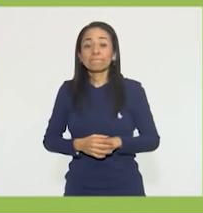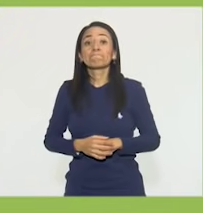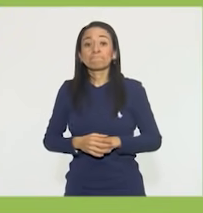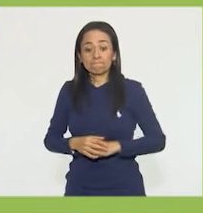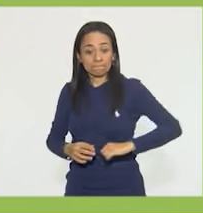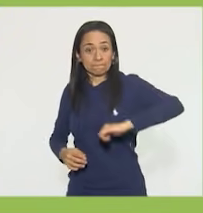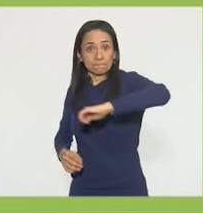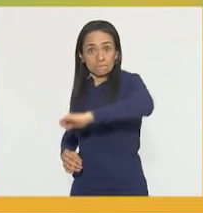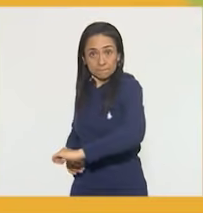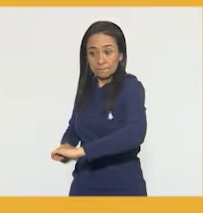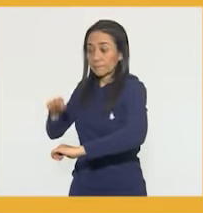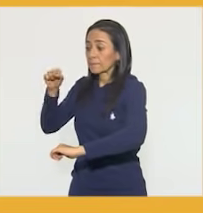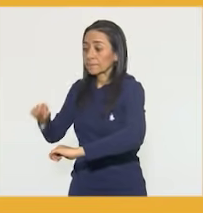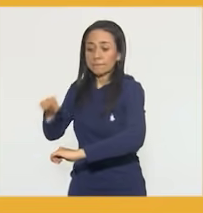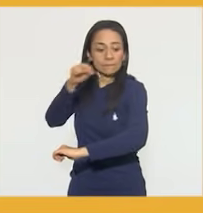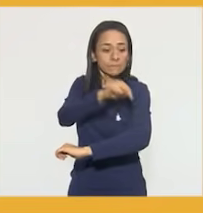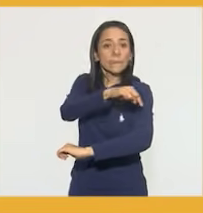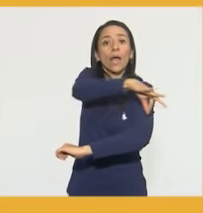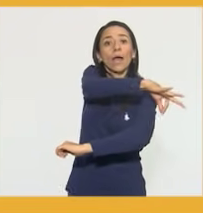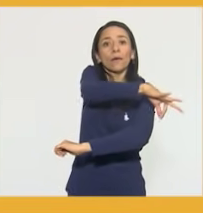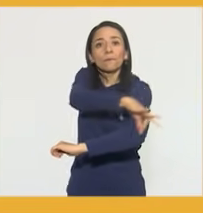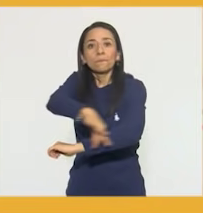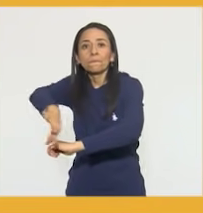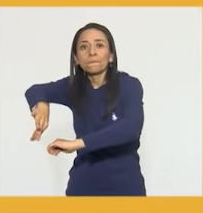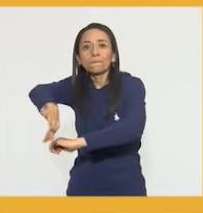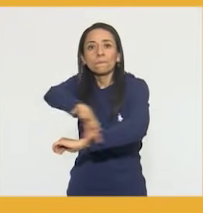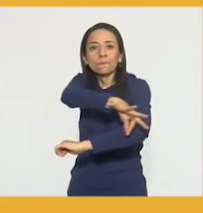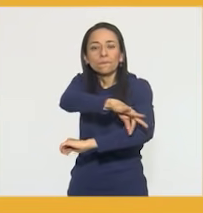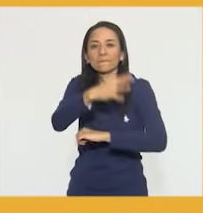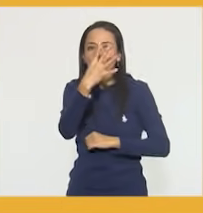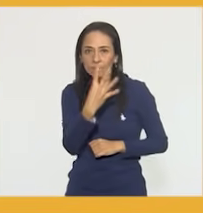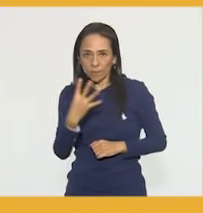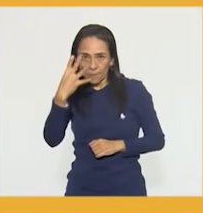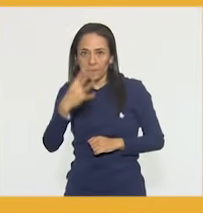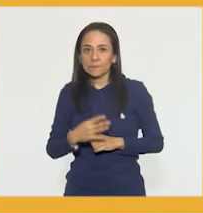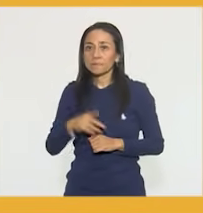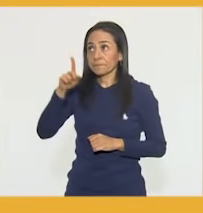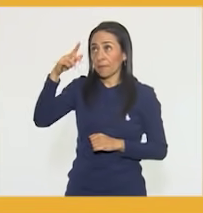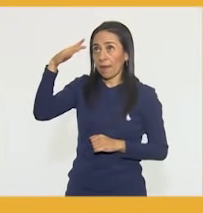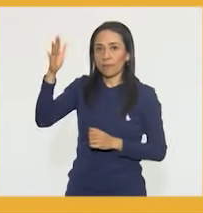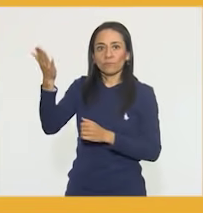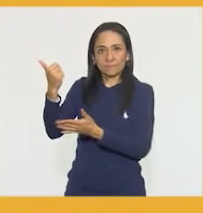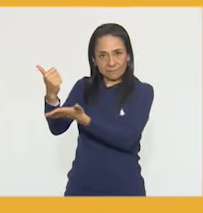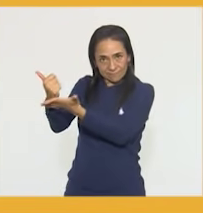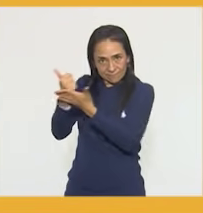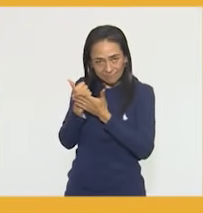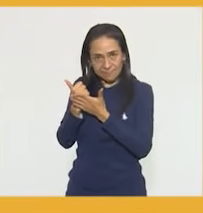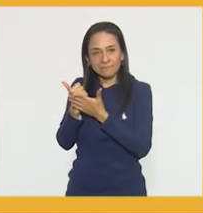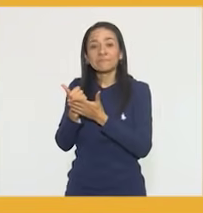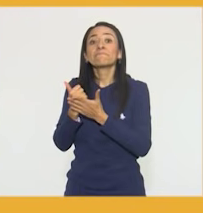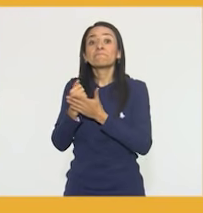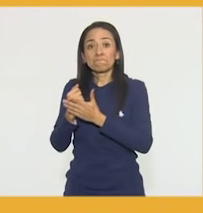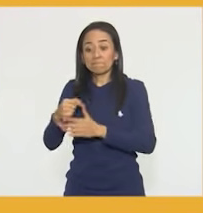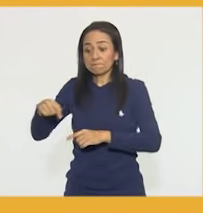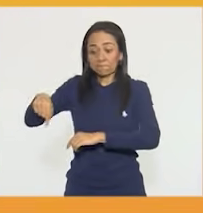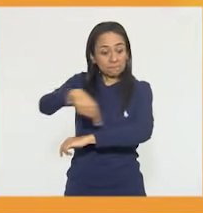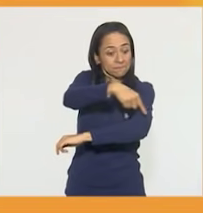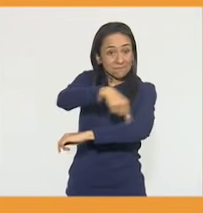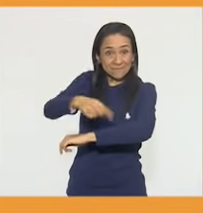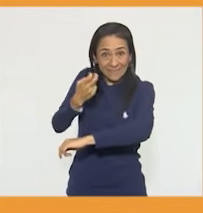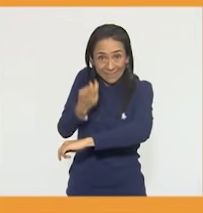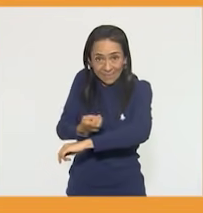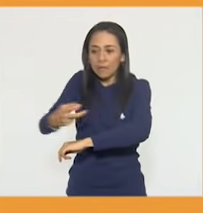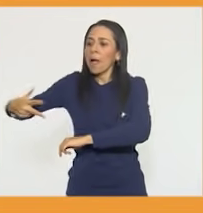horizontal entre los dos puntos. 4. Con ayuda de un adulto, corta sobre la línea horizontal que